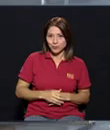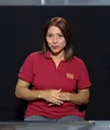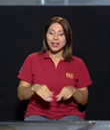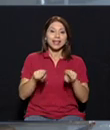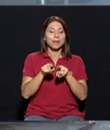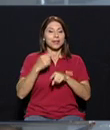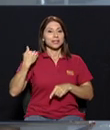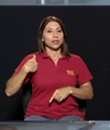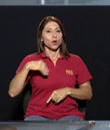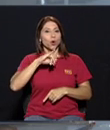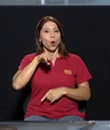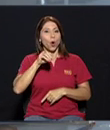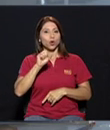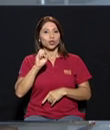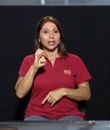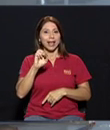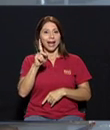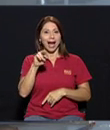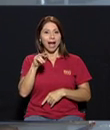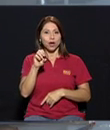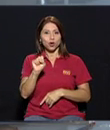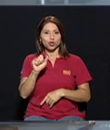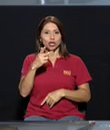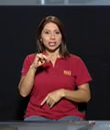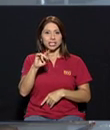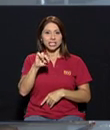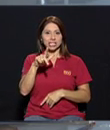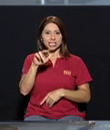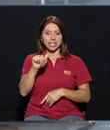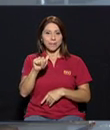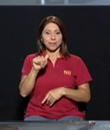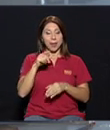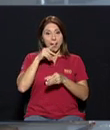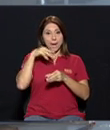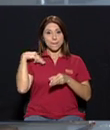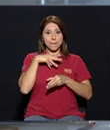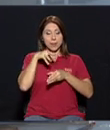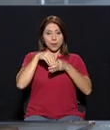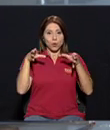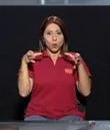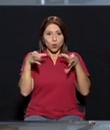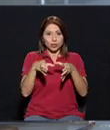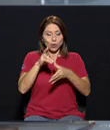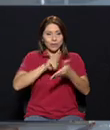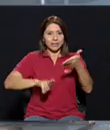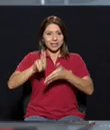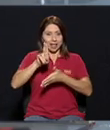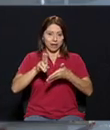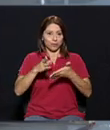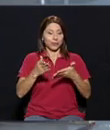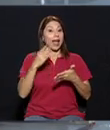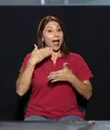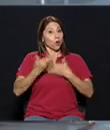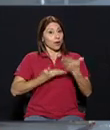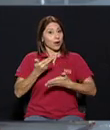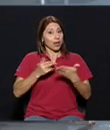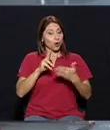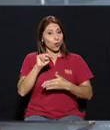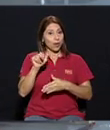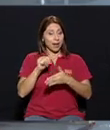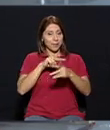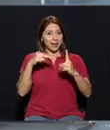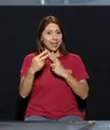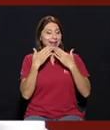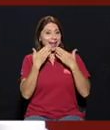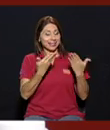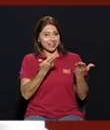nos acompaña el señor José Carlos Chinchilla Coto, miembro del Consejo Universitario de la Universidad Nacional, asiduo colaborador de Una Mirada. Gracias por estar con nosotros una vez más, José